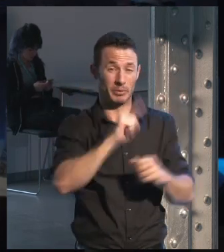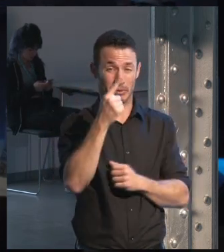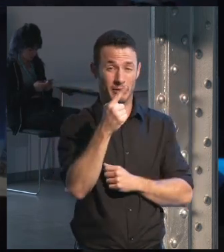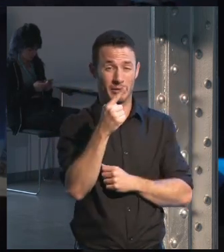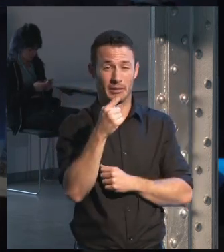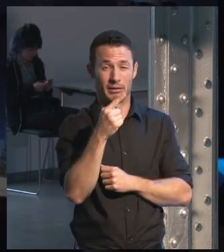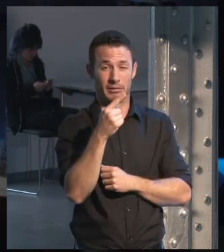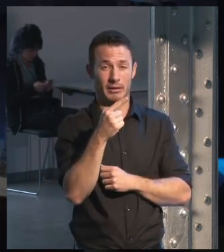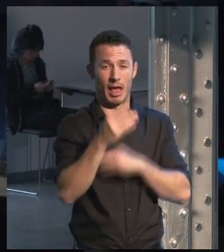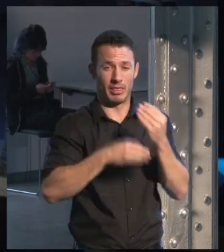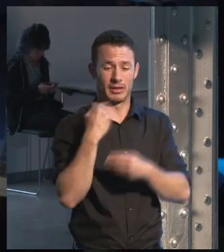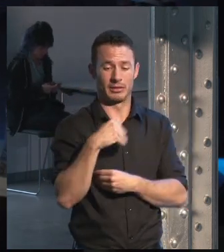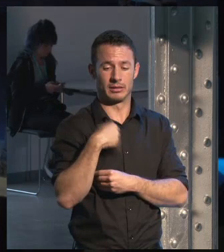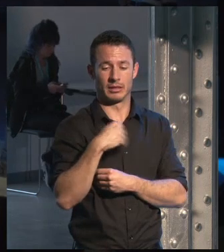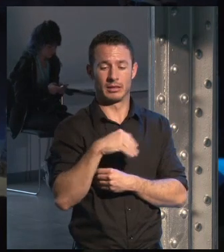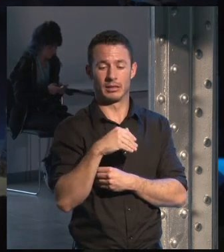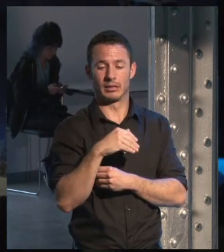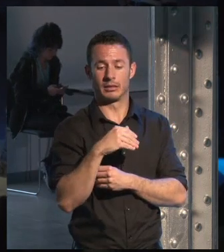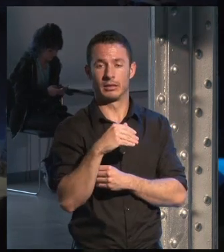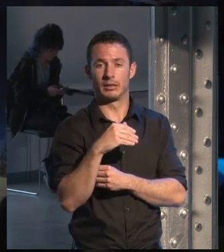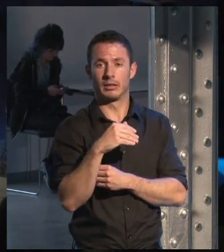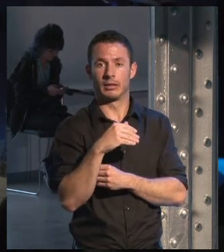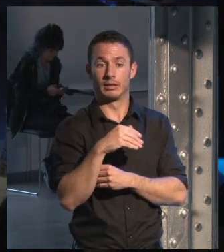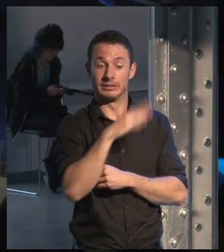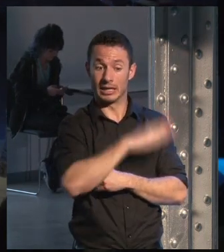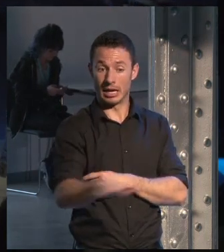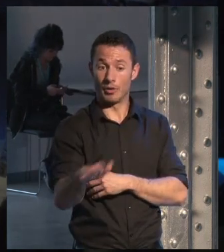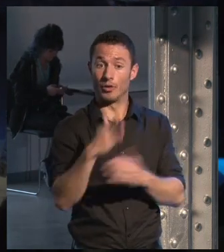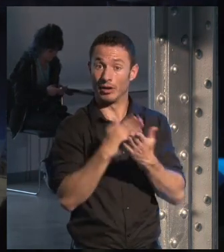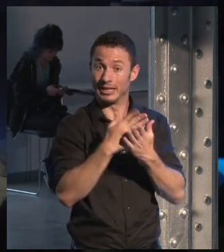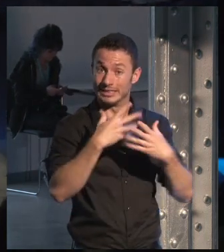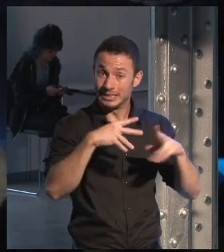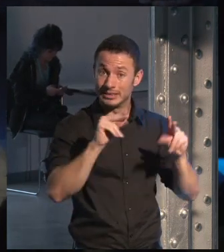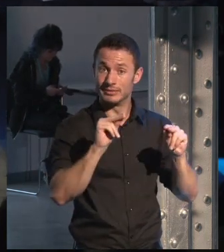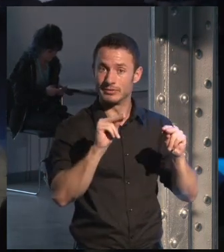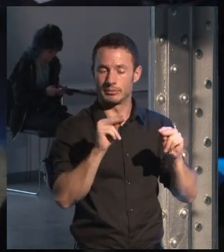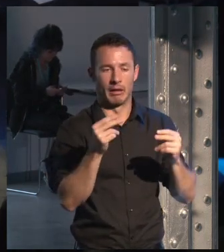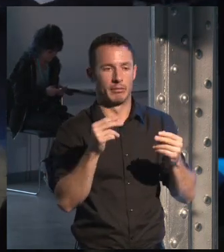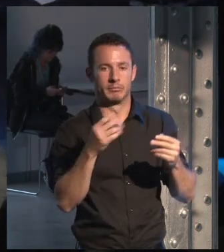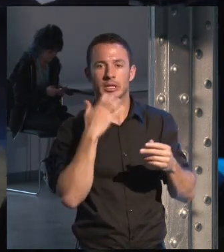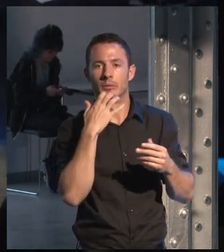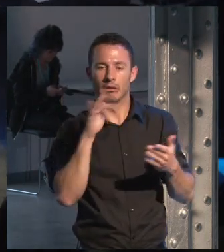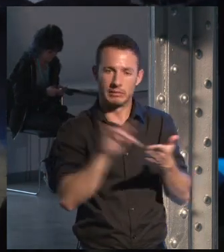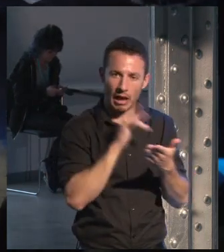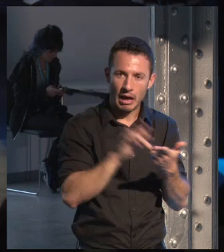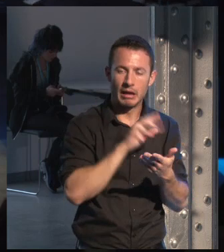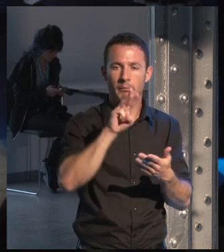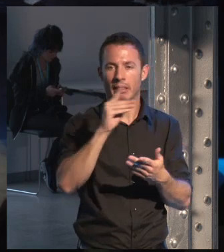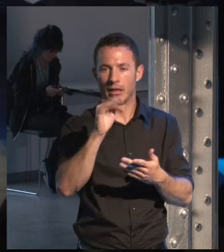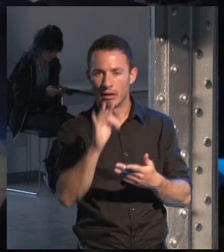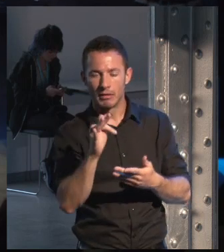e-learning fue los chavales terminaban la clase de verla con tablet, con PDF, con no sé